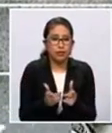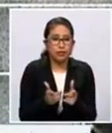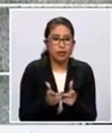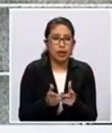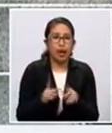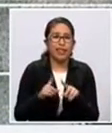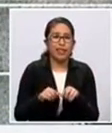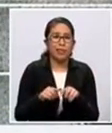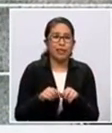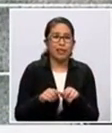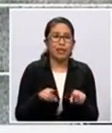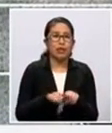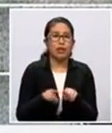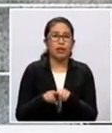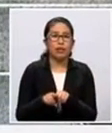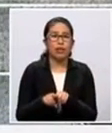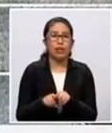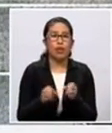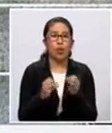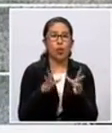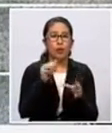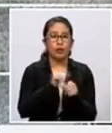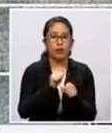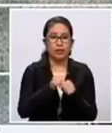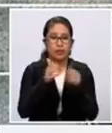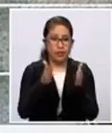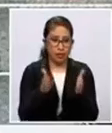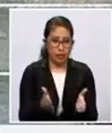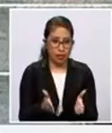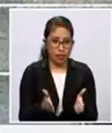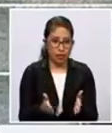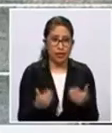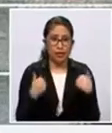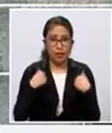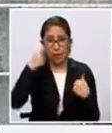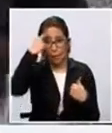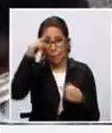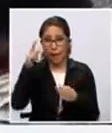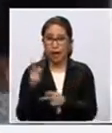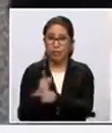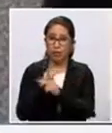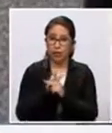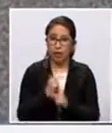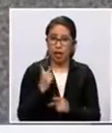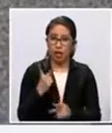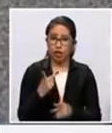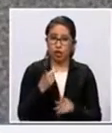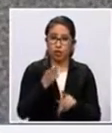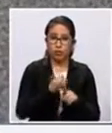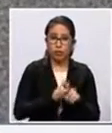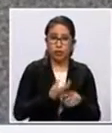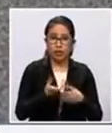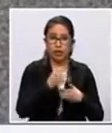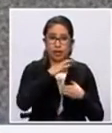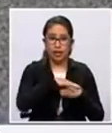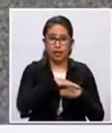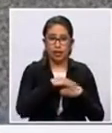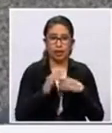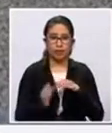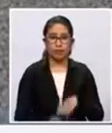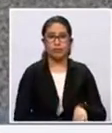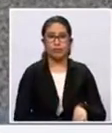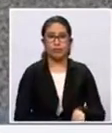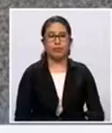número de trabajadores, con dos mínimos nacionales. Ministro, buenas tardes. Por favor,